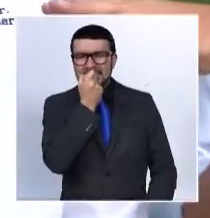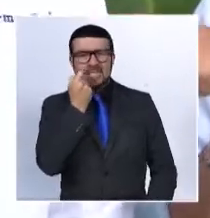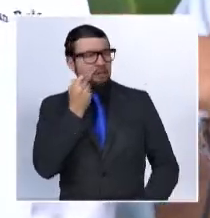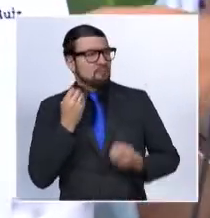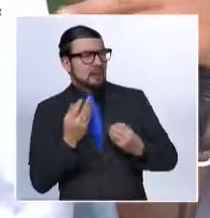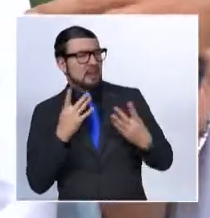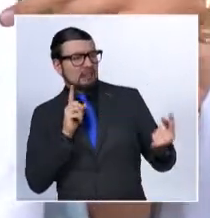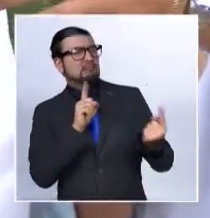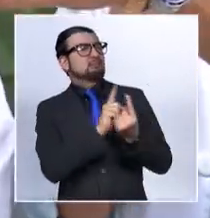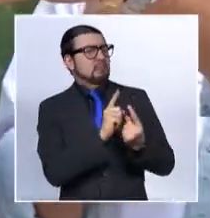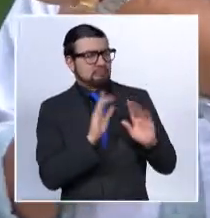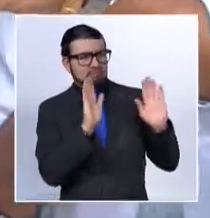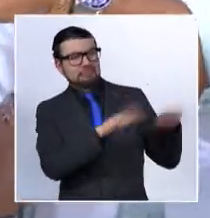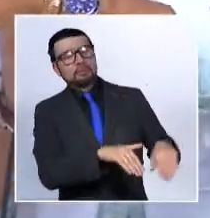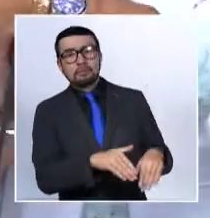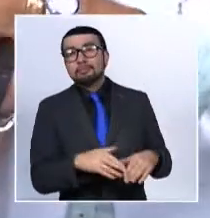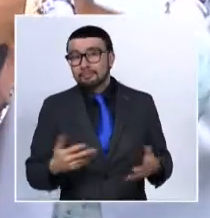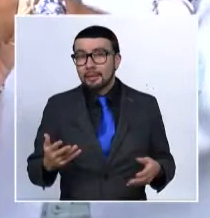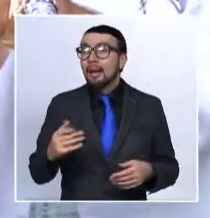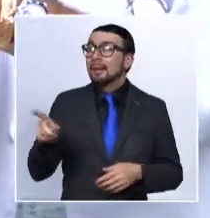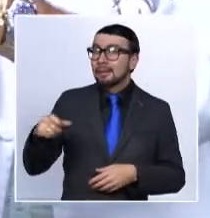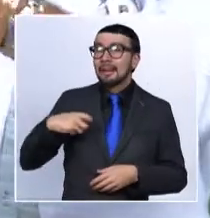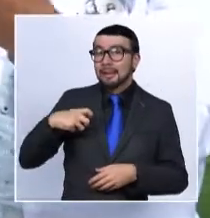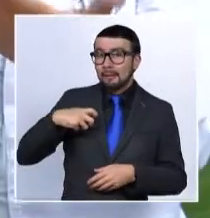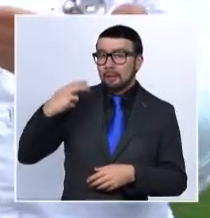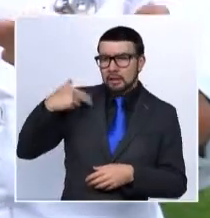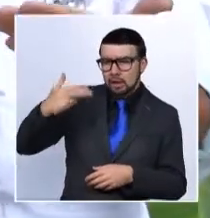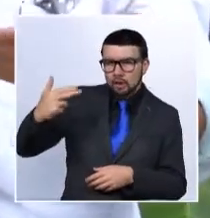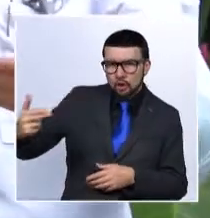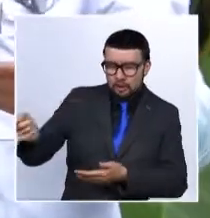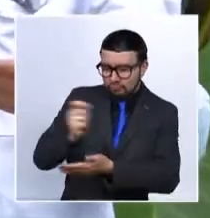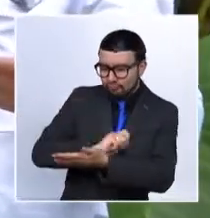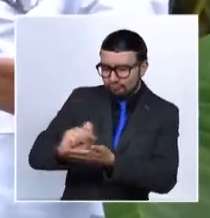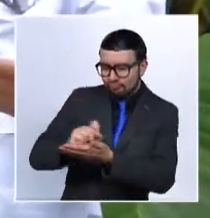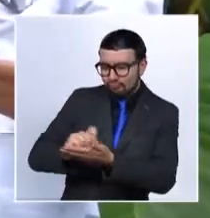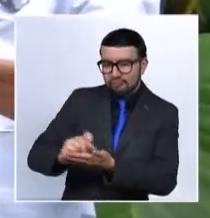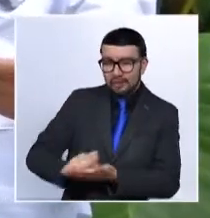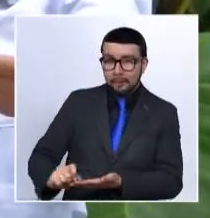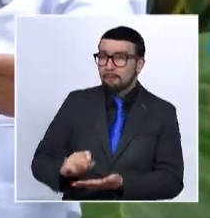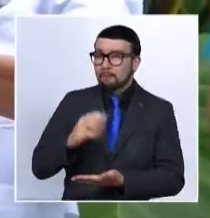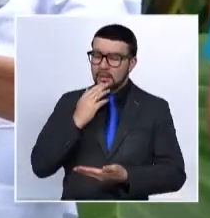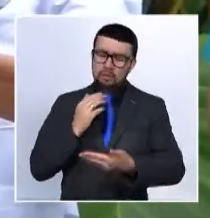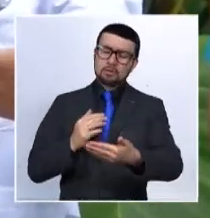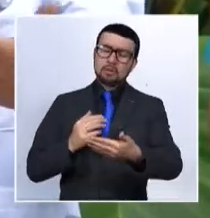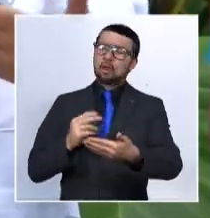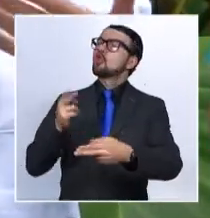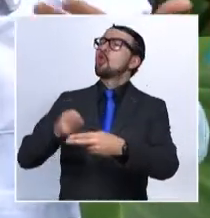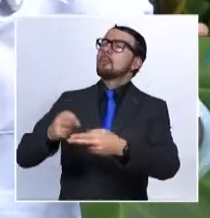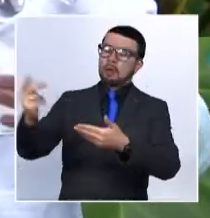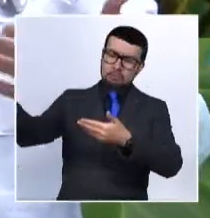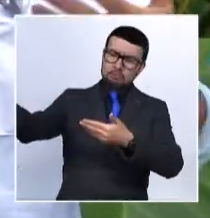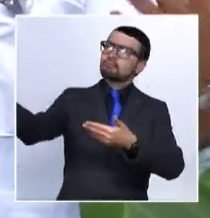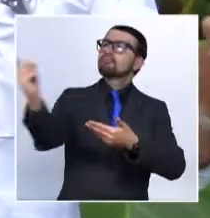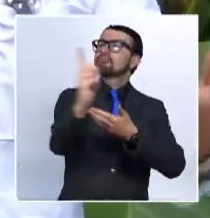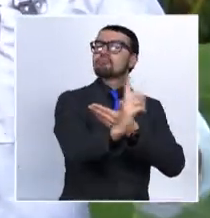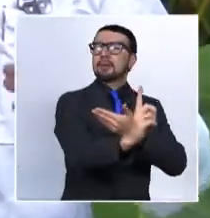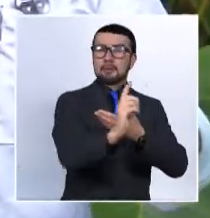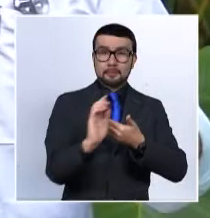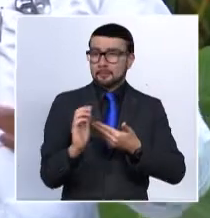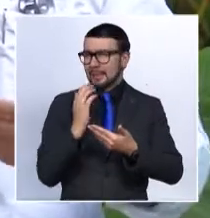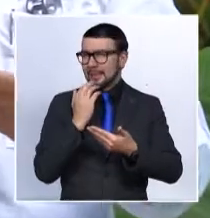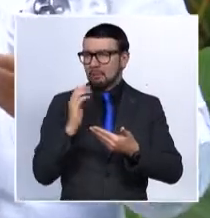ver, tenemos las historias en la recepción y la doctora Adriana llama al paciente. Luego de